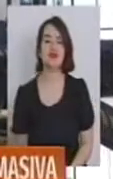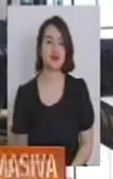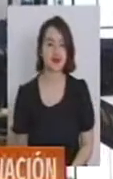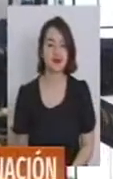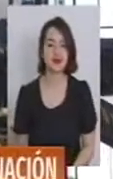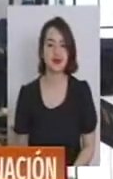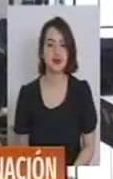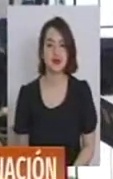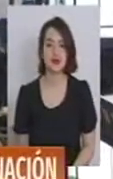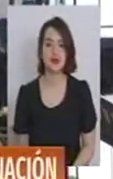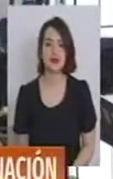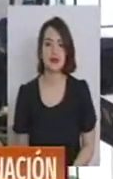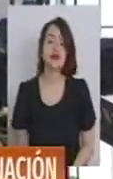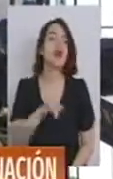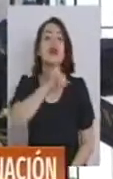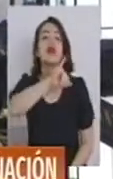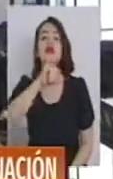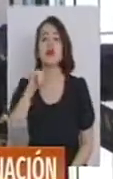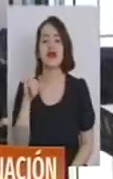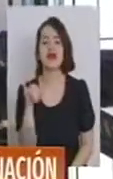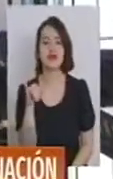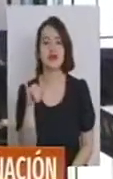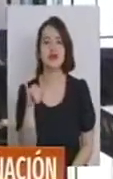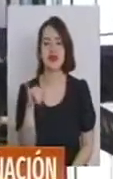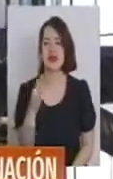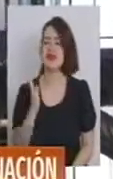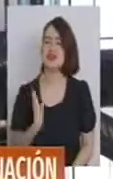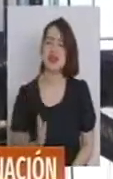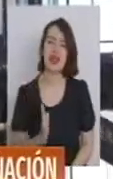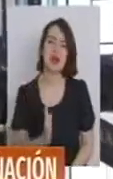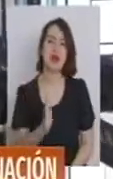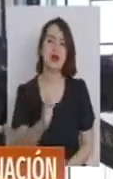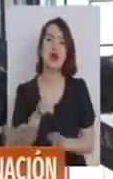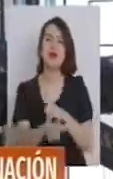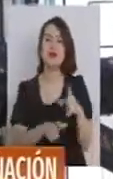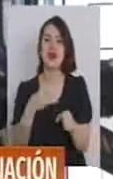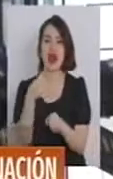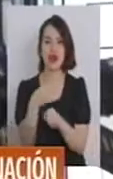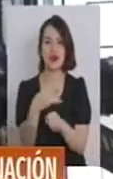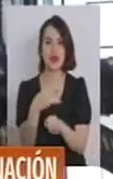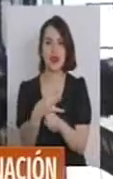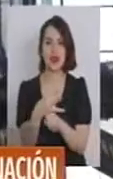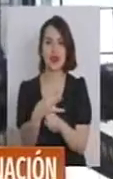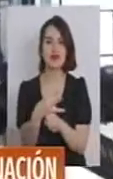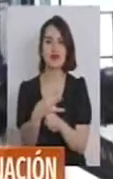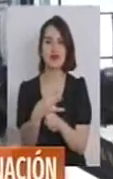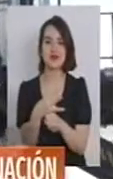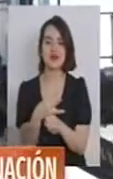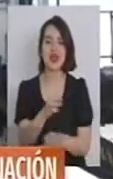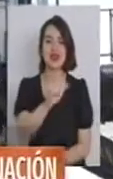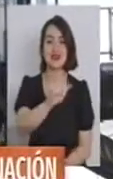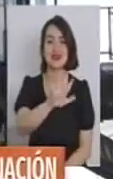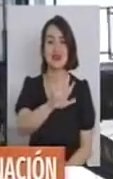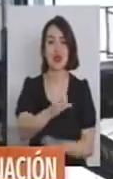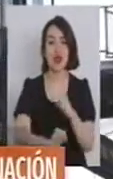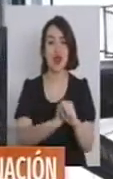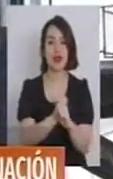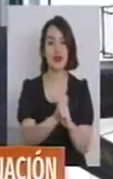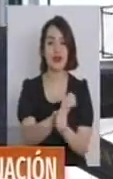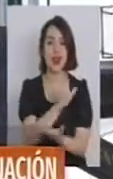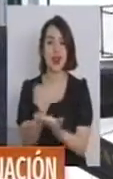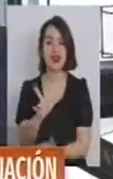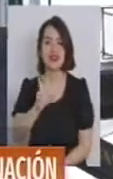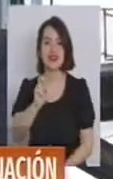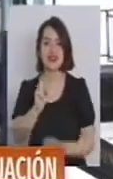Y inmediatamente después seguiremos con los adultos mayores entre 65 y